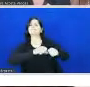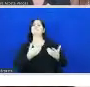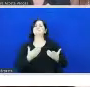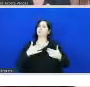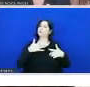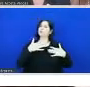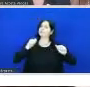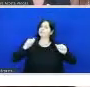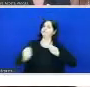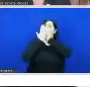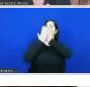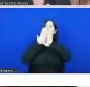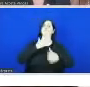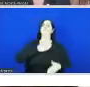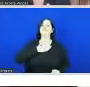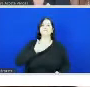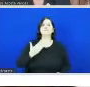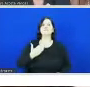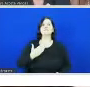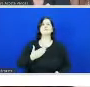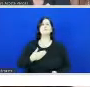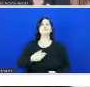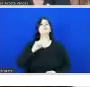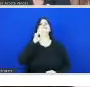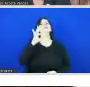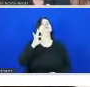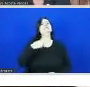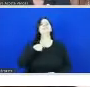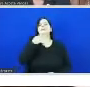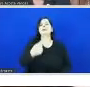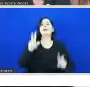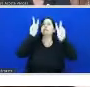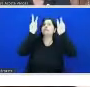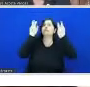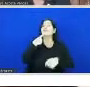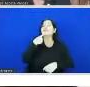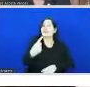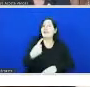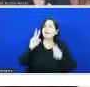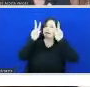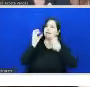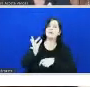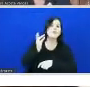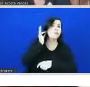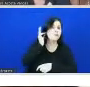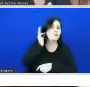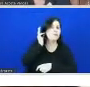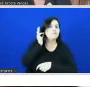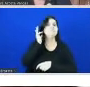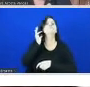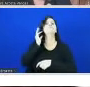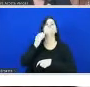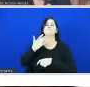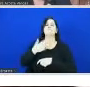cuando hablamos sobre las mujeres. Me parece que el otro aspecto que tiene que ver con las mujeres